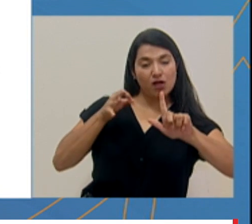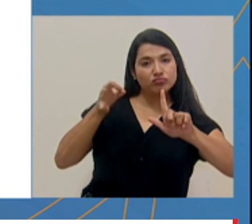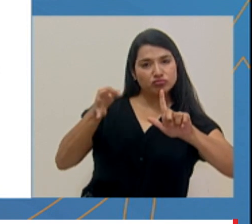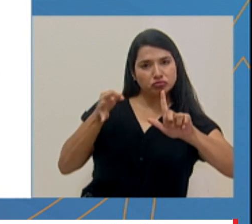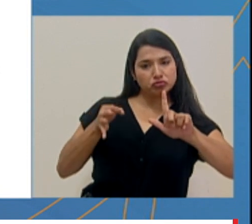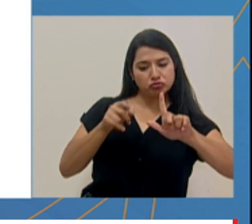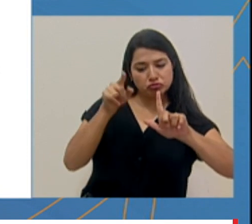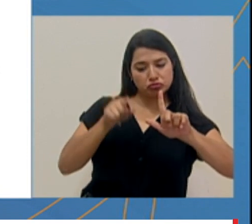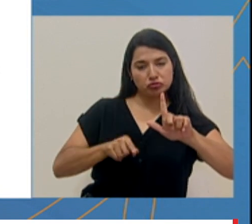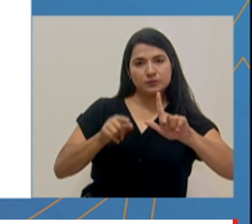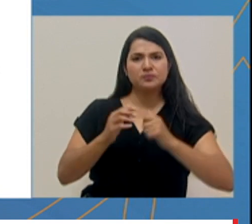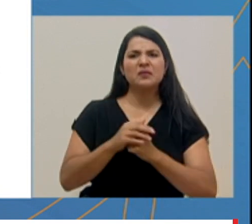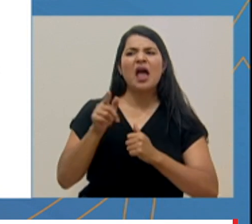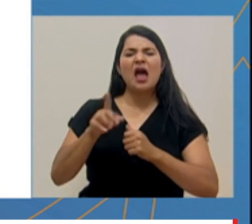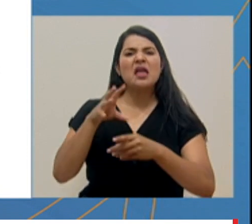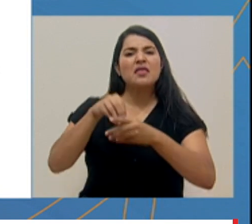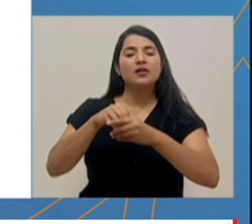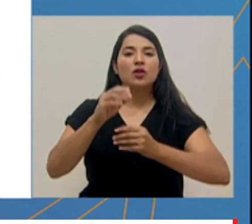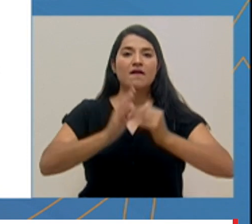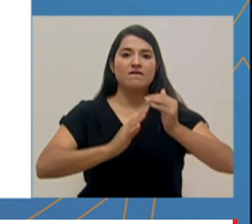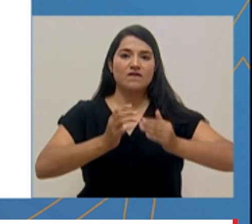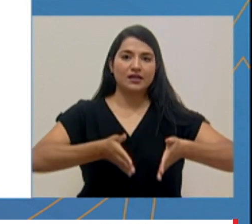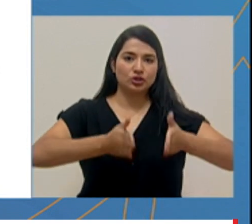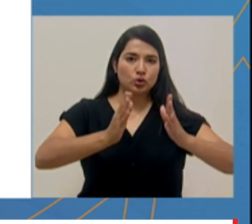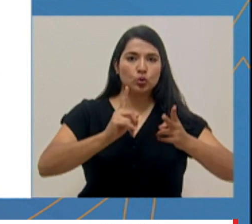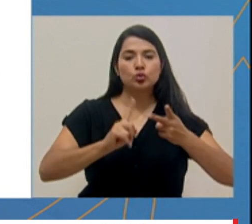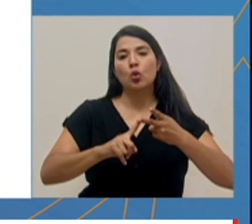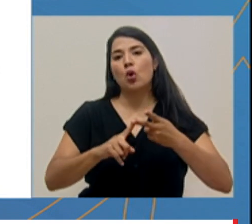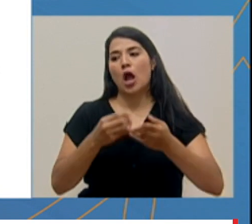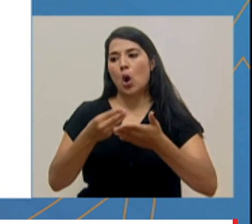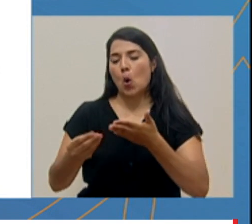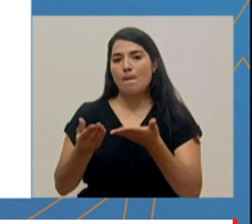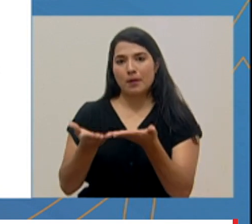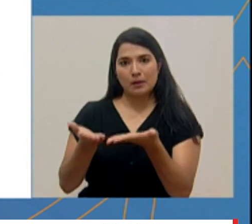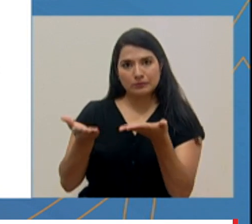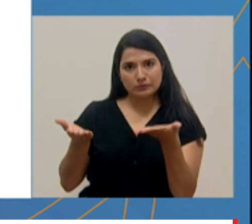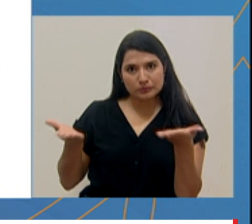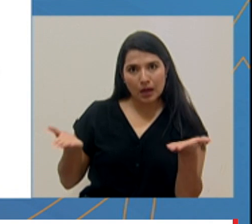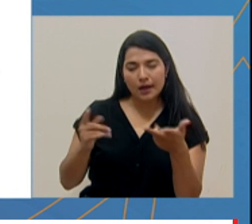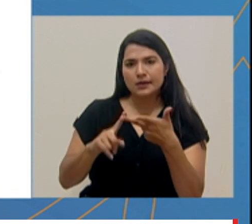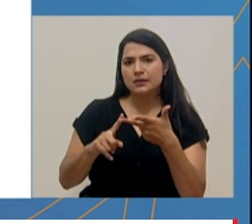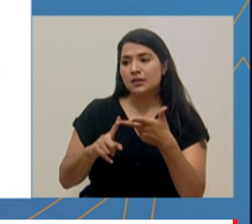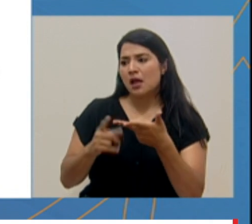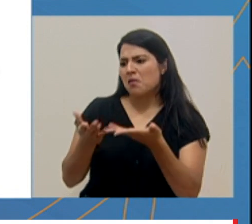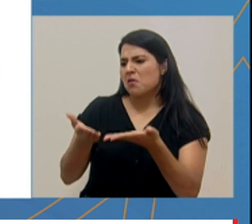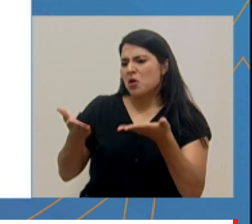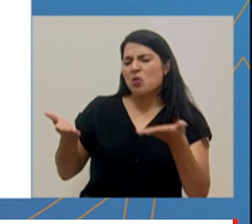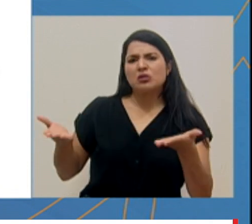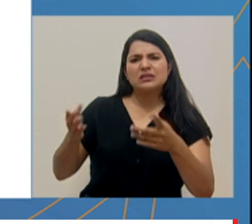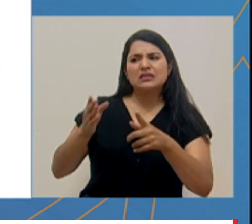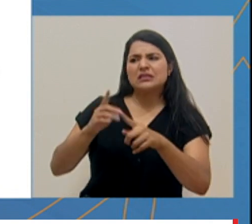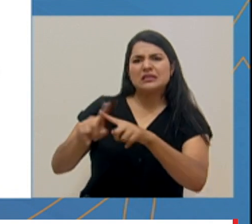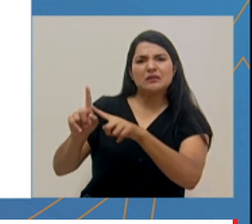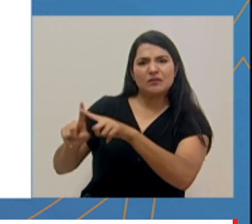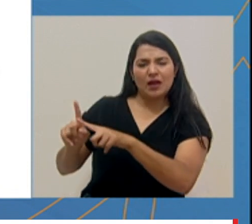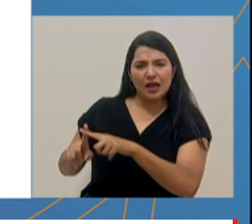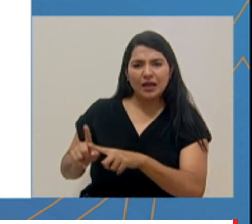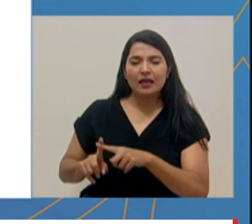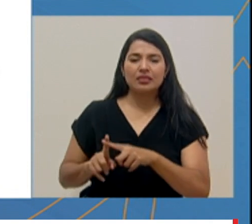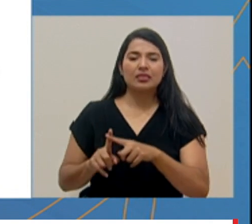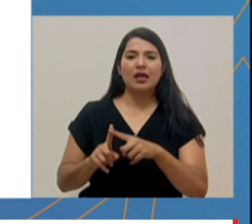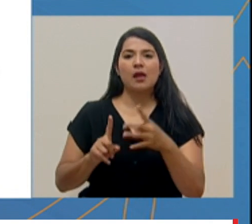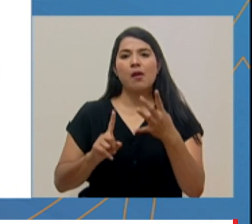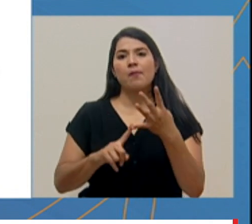incluye infraestructura, equipo duradero, insumos de todo tipo y algunos otros